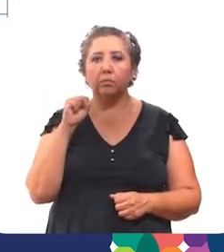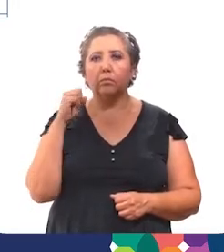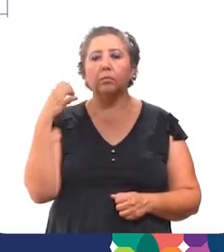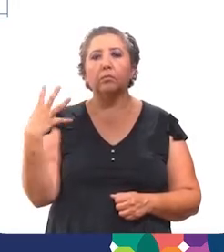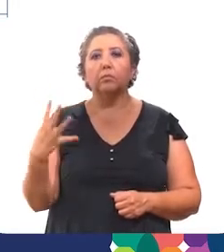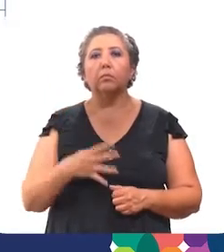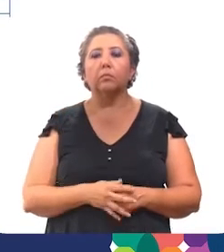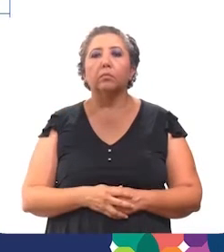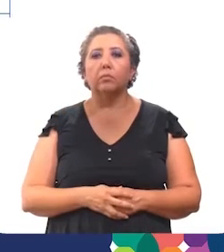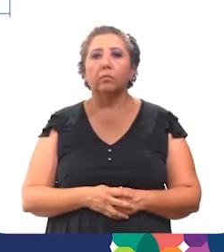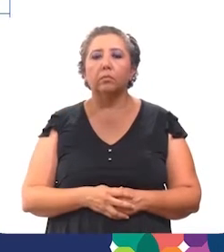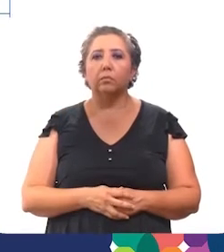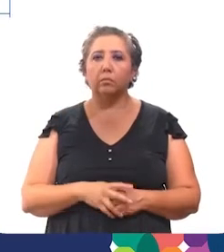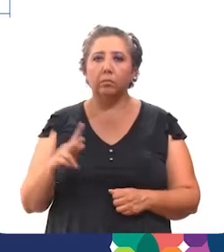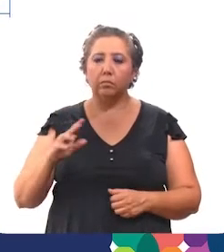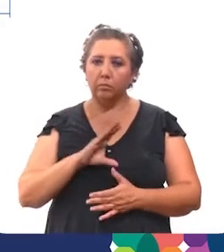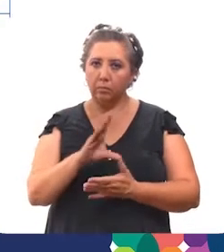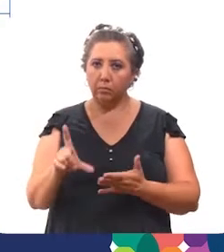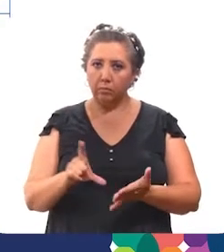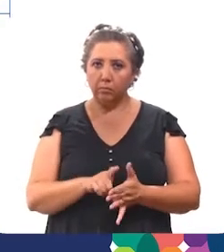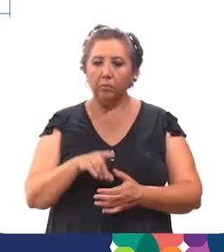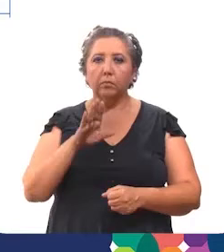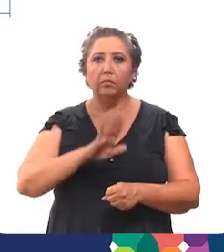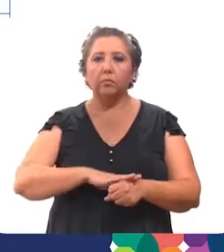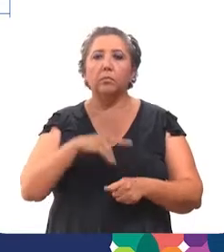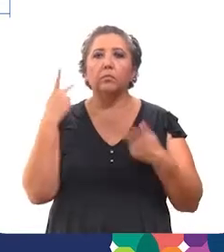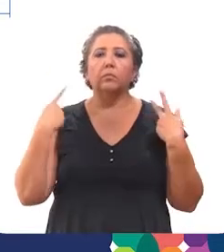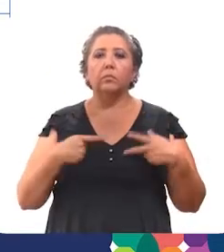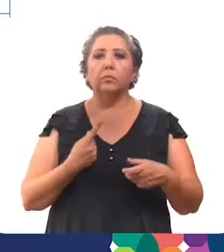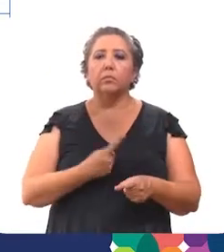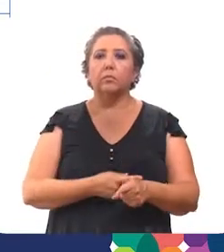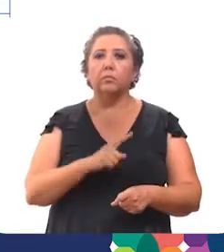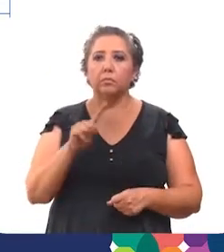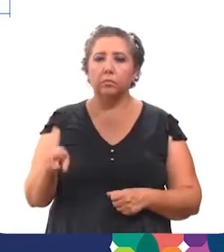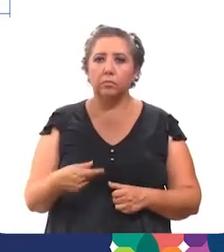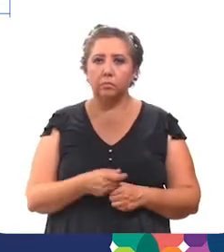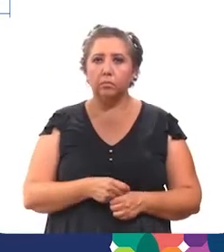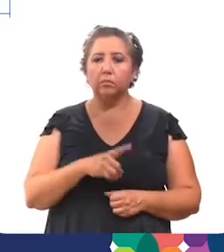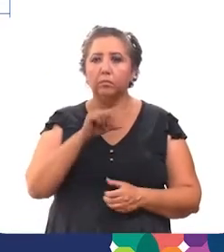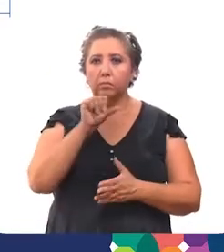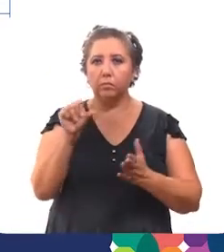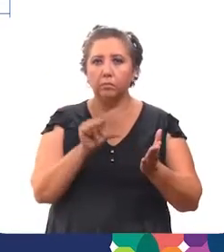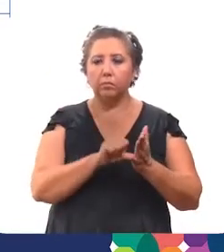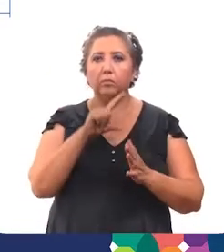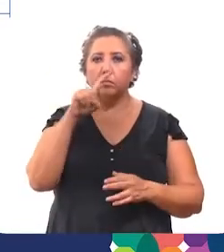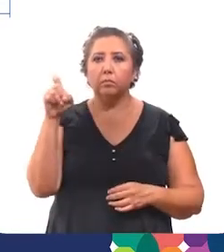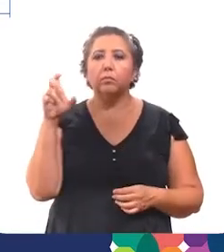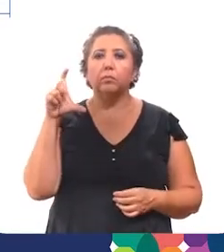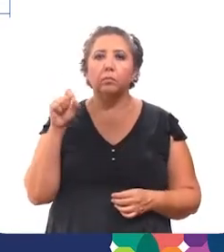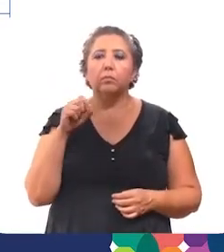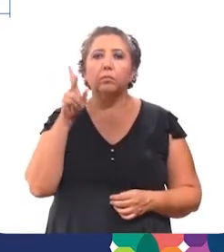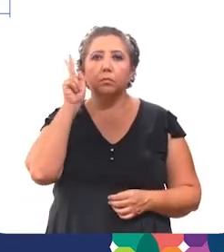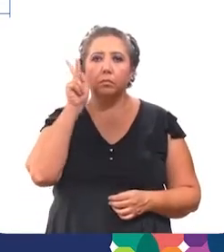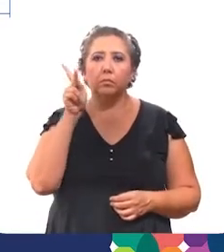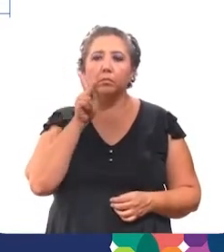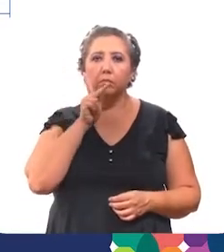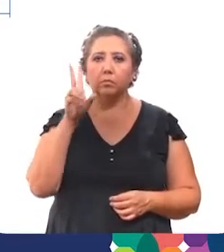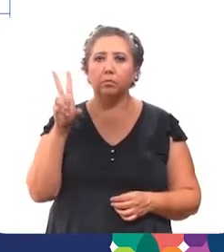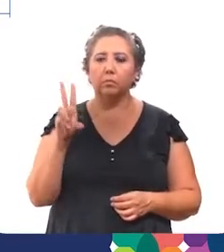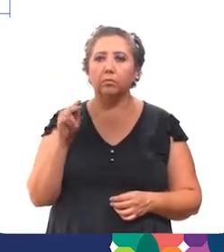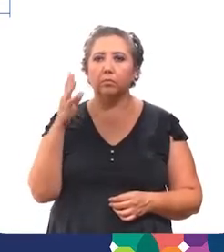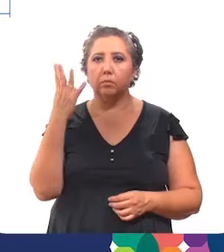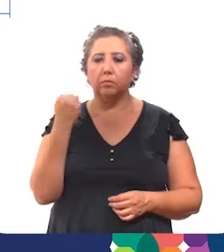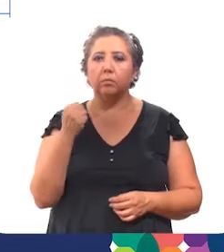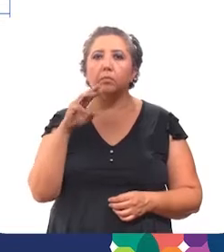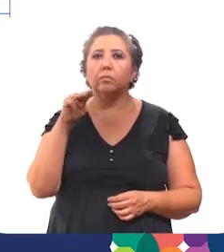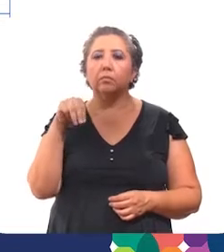264. Las colonias de Mérida con mayor número de personas contagiadas son Centro con 120, Juan Pablo II con